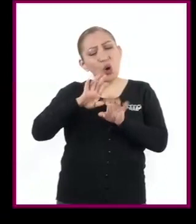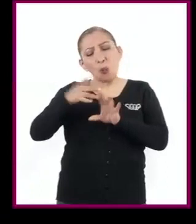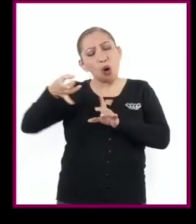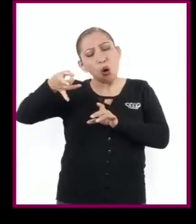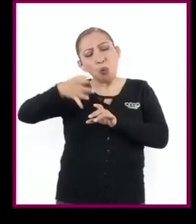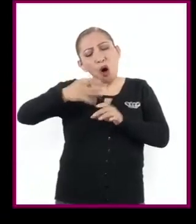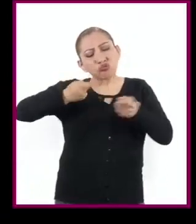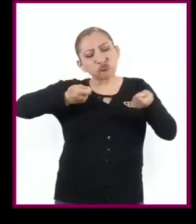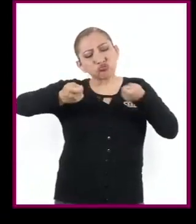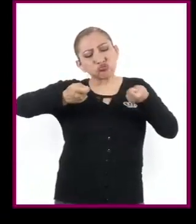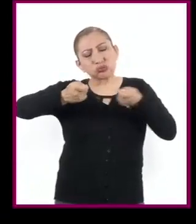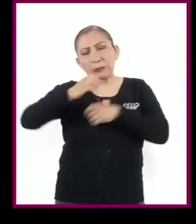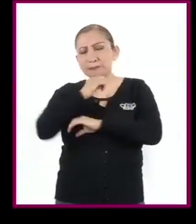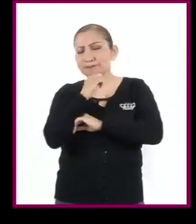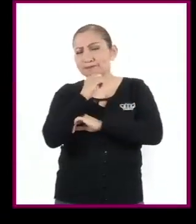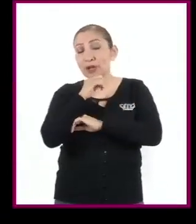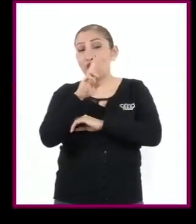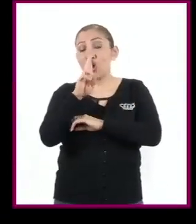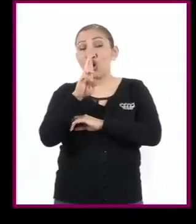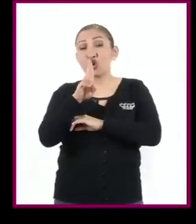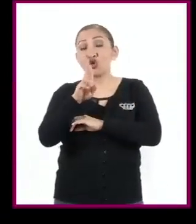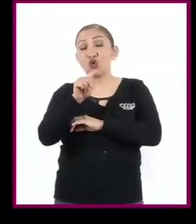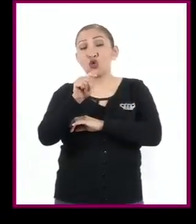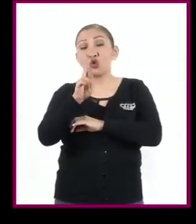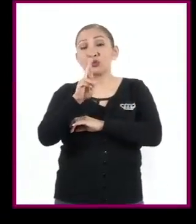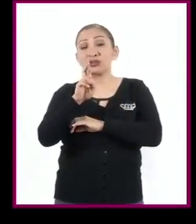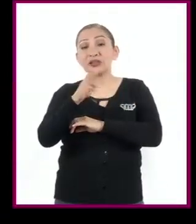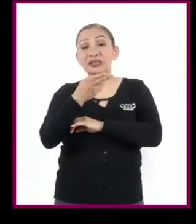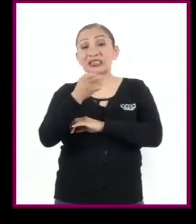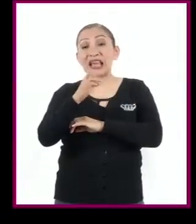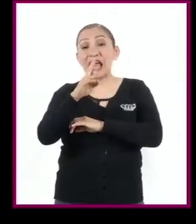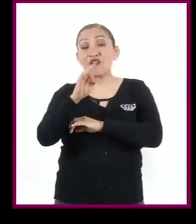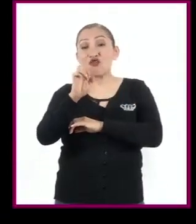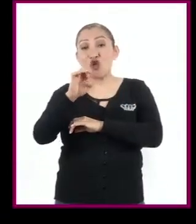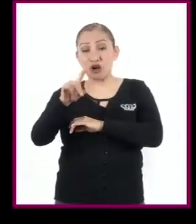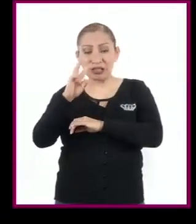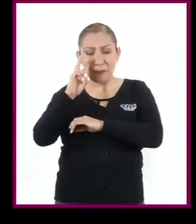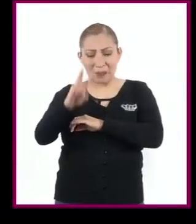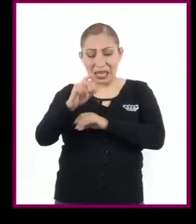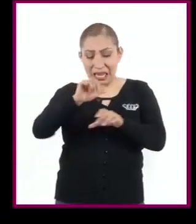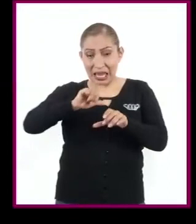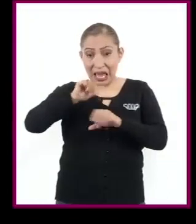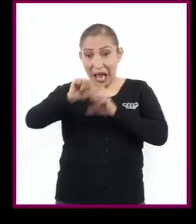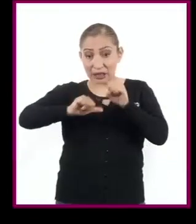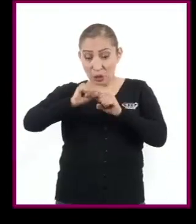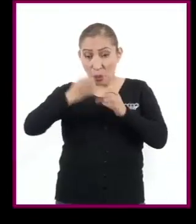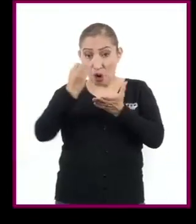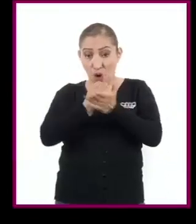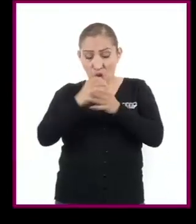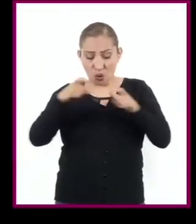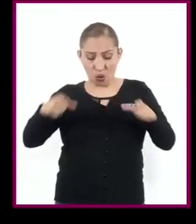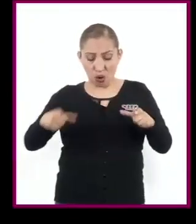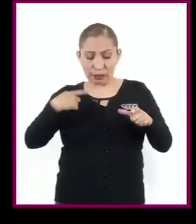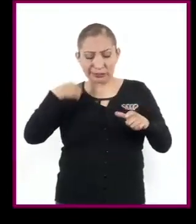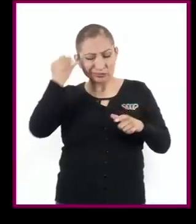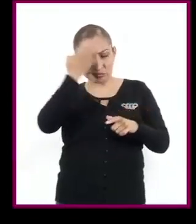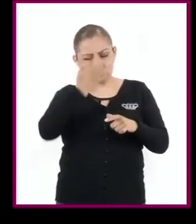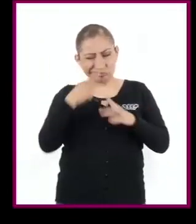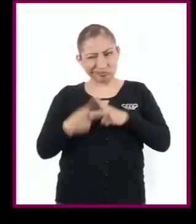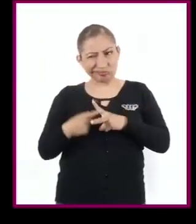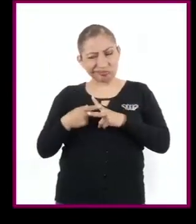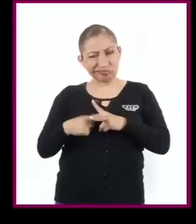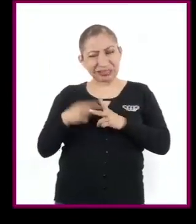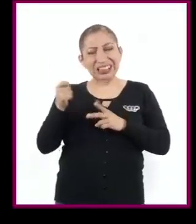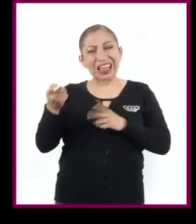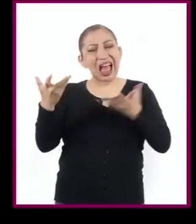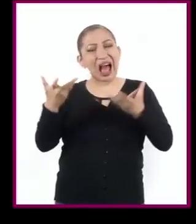electrones. Ahora, como Rutherford pensaba que así se veían los átomos de oro, pudo predecir matemáticamente